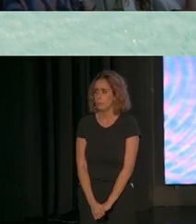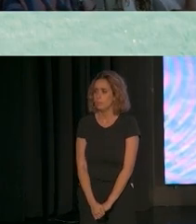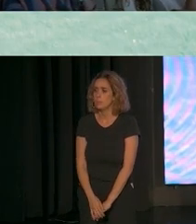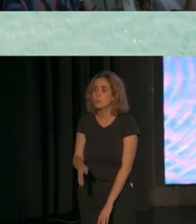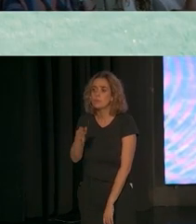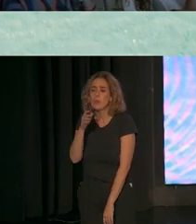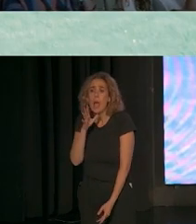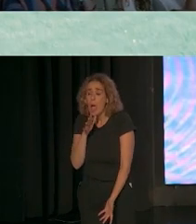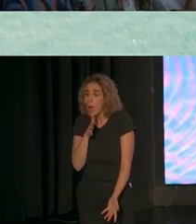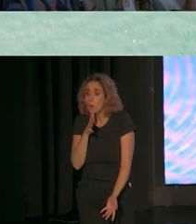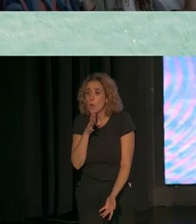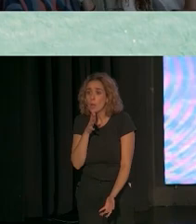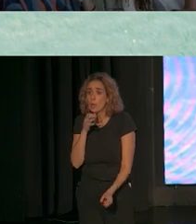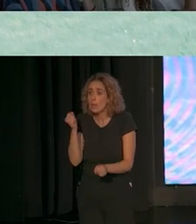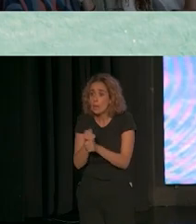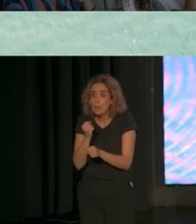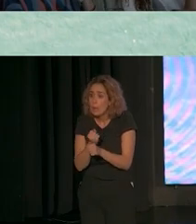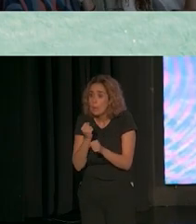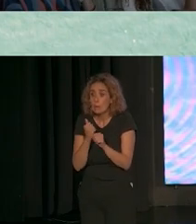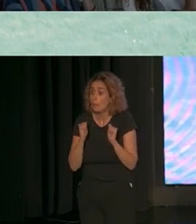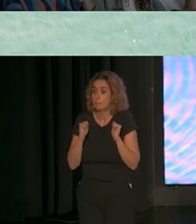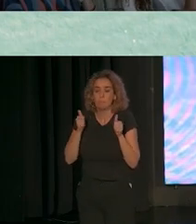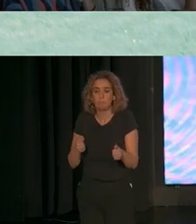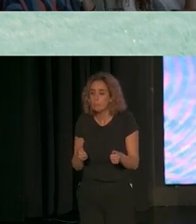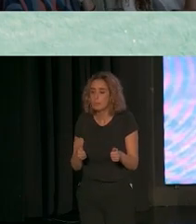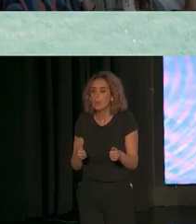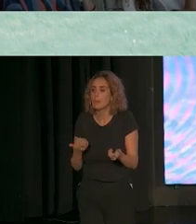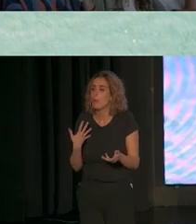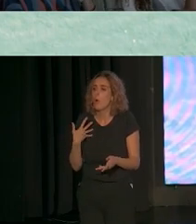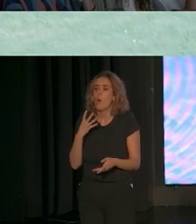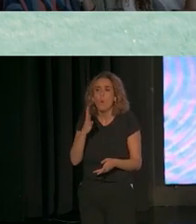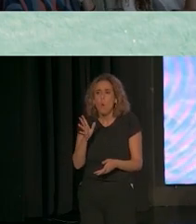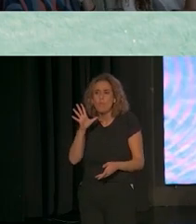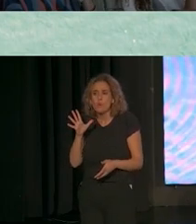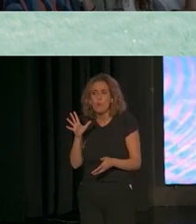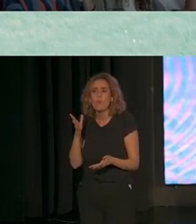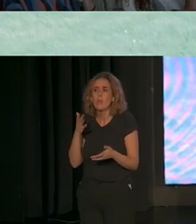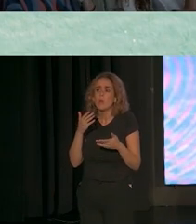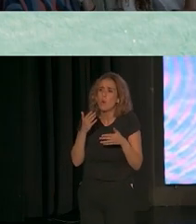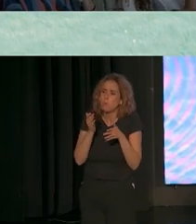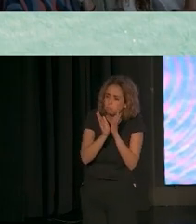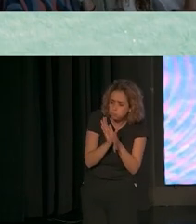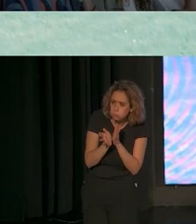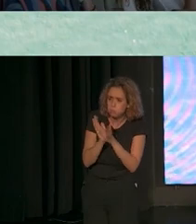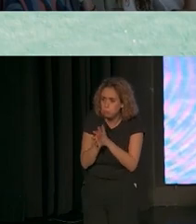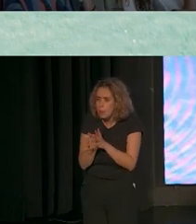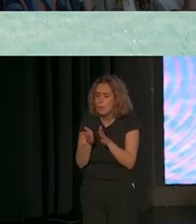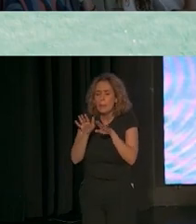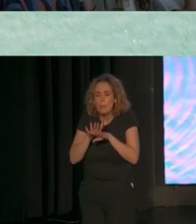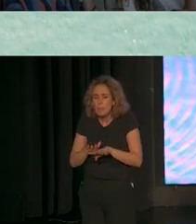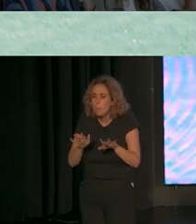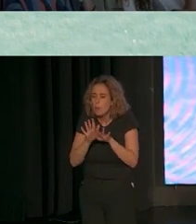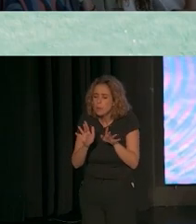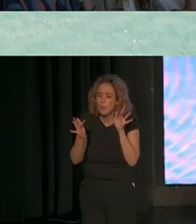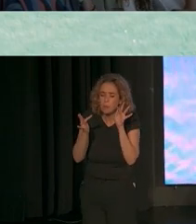Y ahora que empezamos a trabajar con ellos, hemos tenido 4 o 5 sesiones, lentamente estoy empezando a conectar con